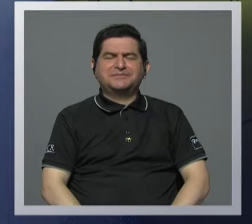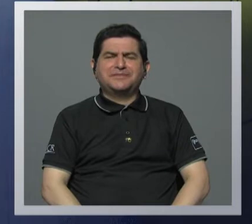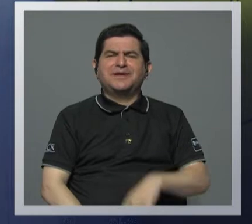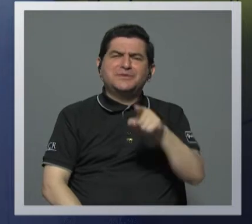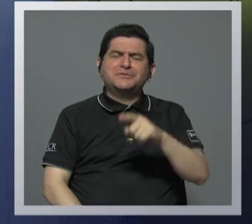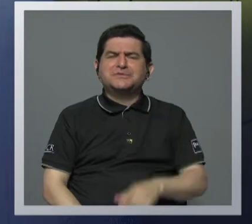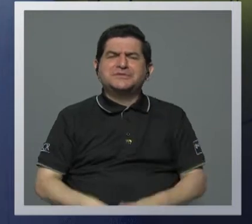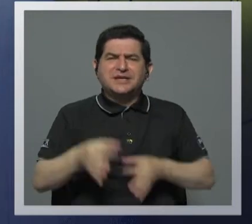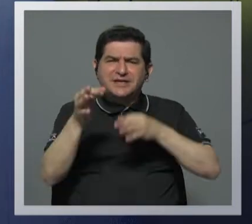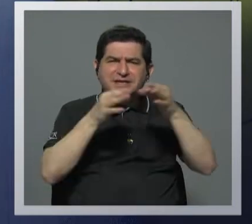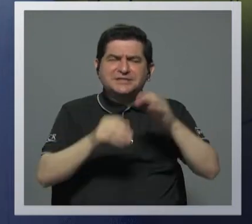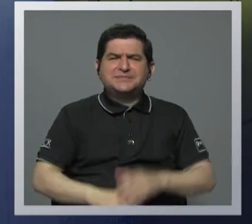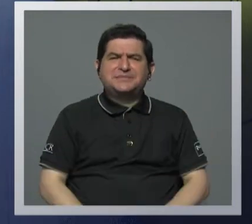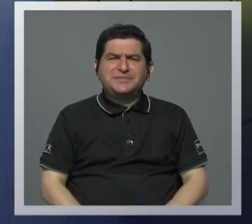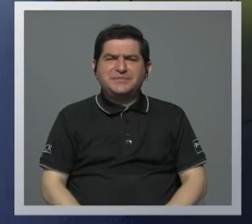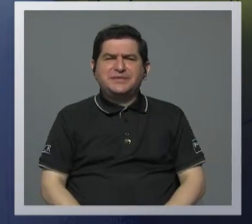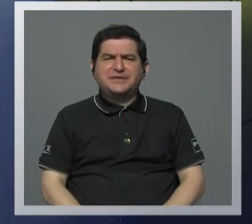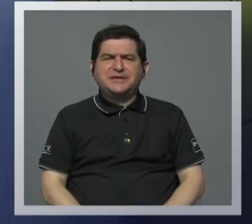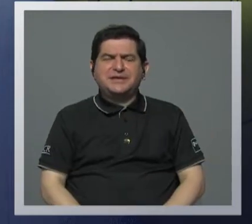de la heráldica